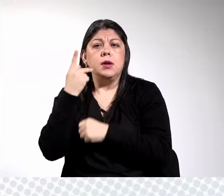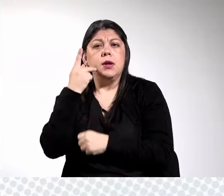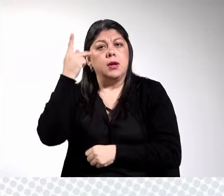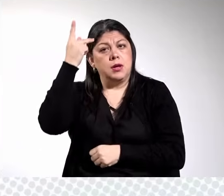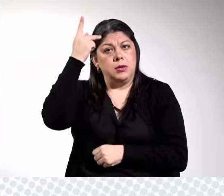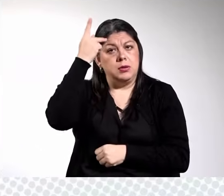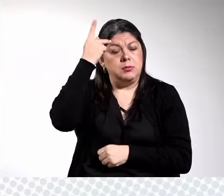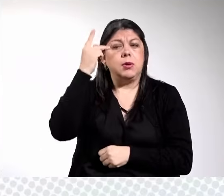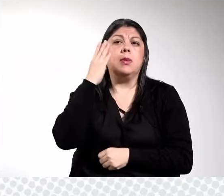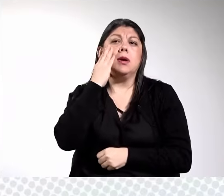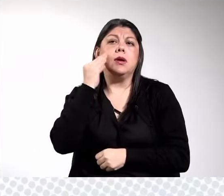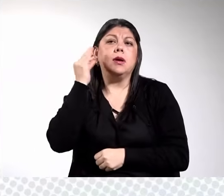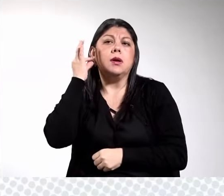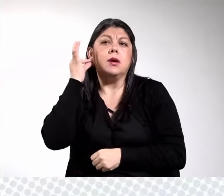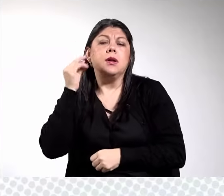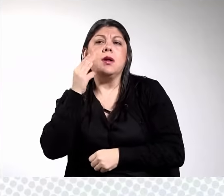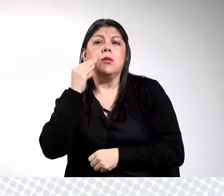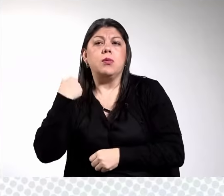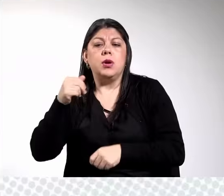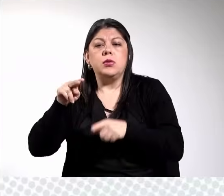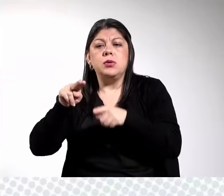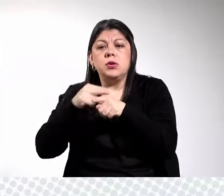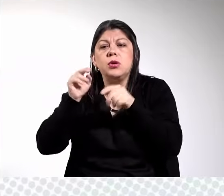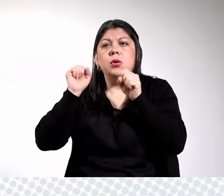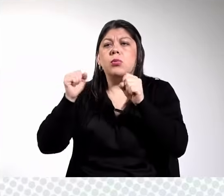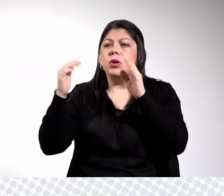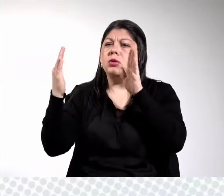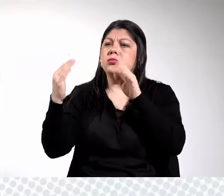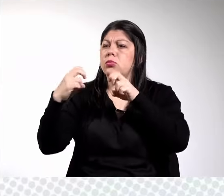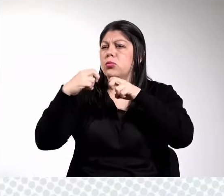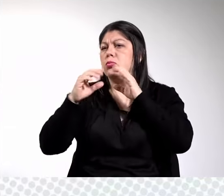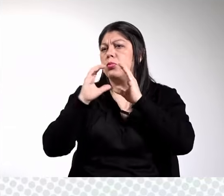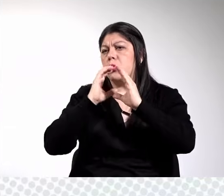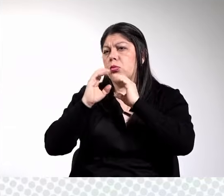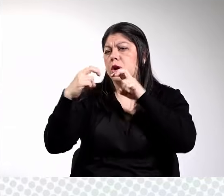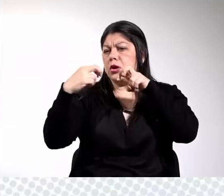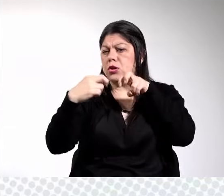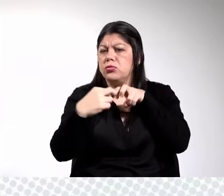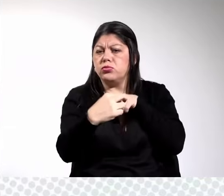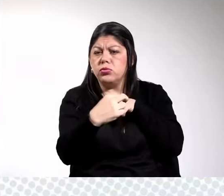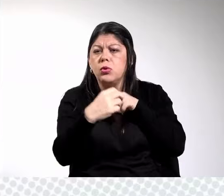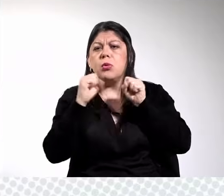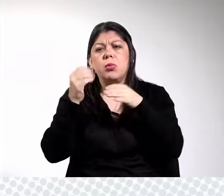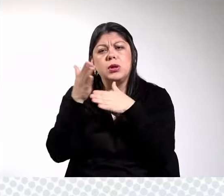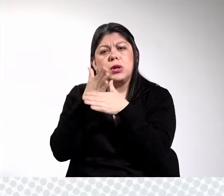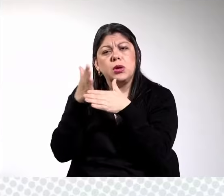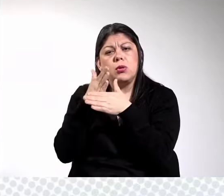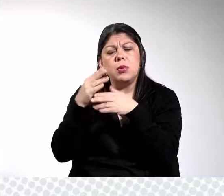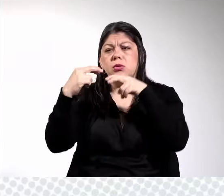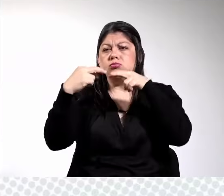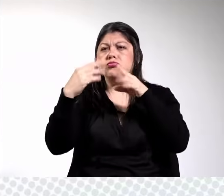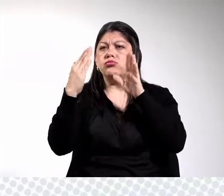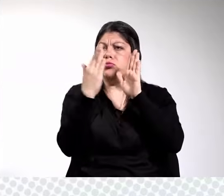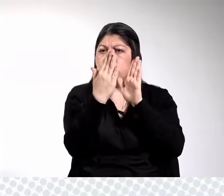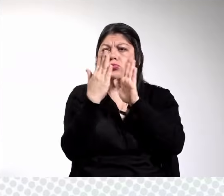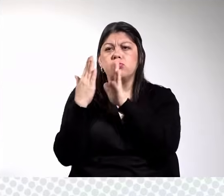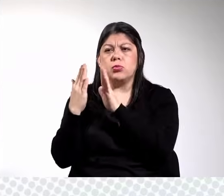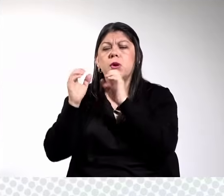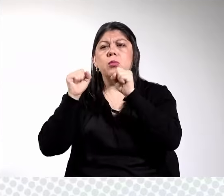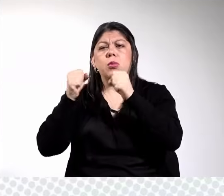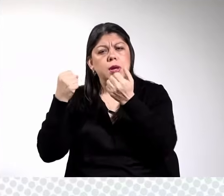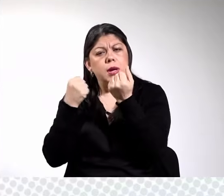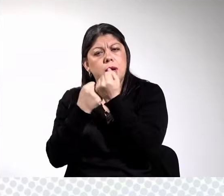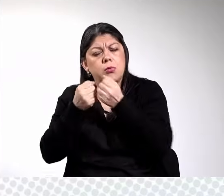los abuelos y los nietos se vean la cara. ¿Y por qué digo esto? Porque yo quiero que este país siga sosteniendo a sus